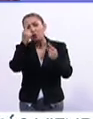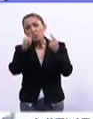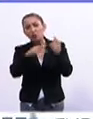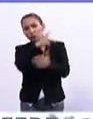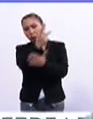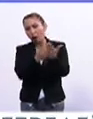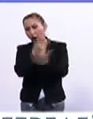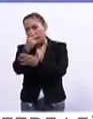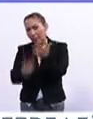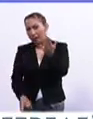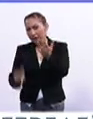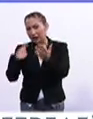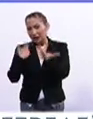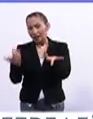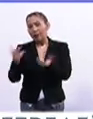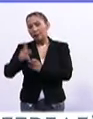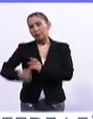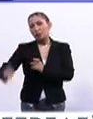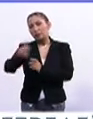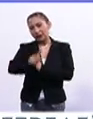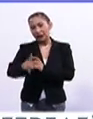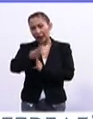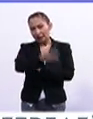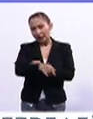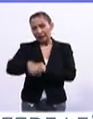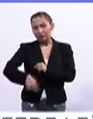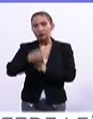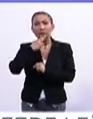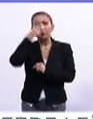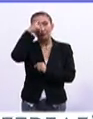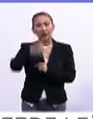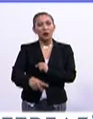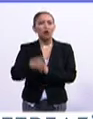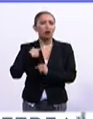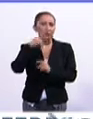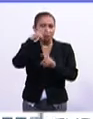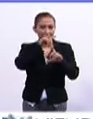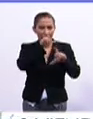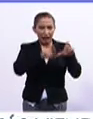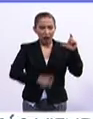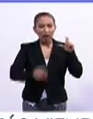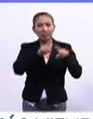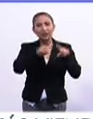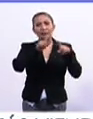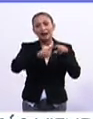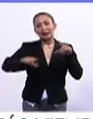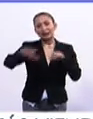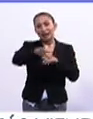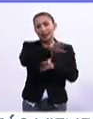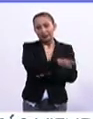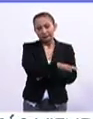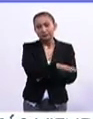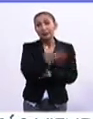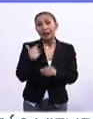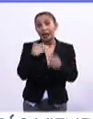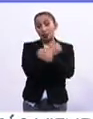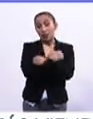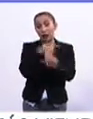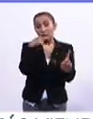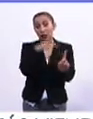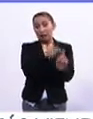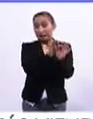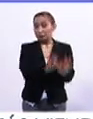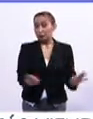políticas públicas que se van a ir aplicando en nuestra sociedad, en nuestro país, en las diferentes aristas. Y la educación es